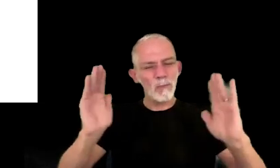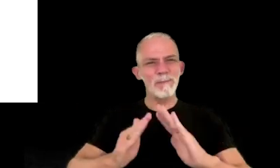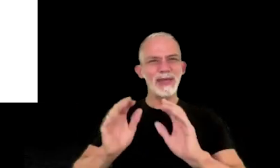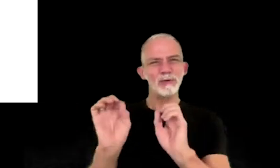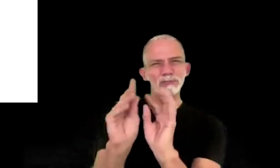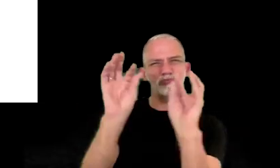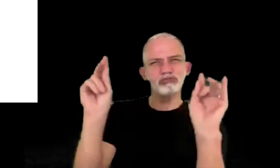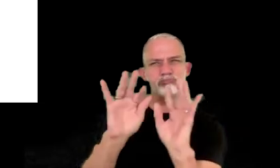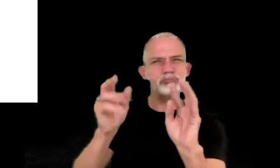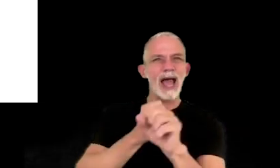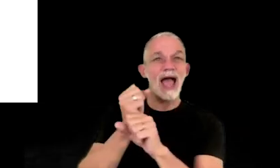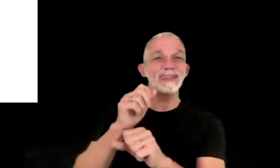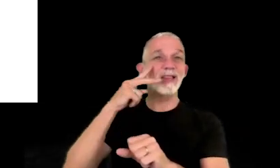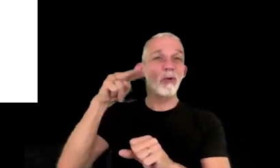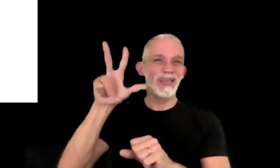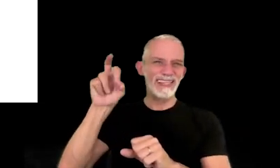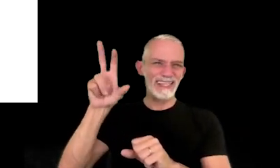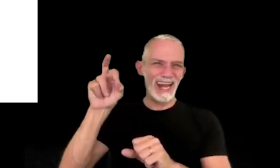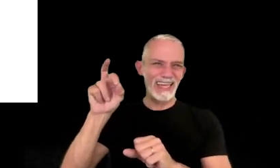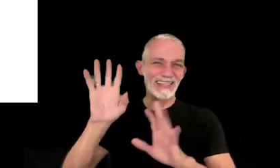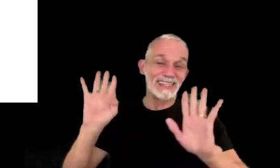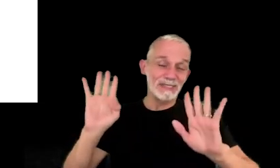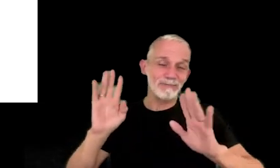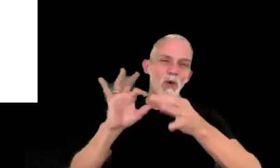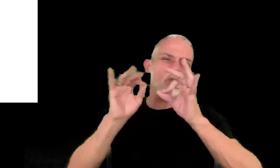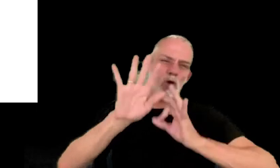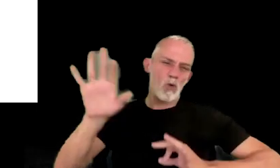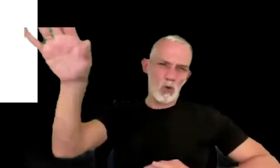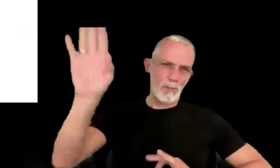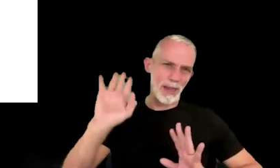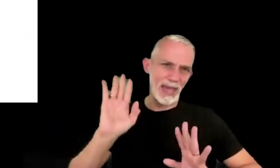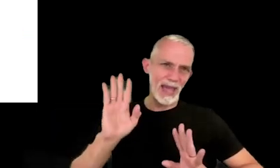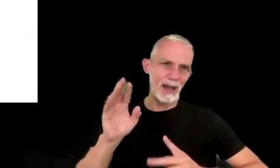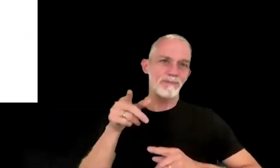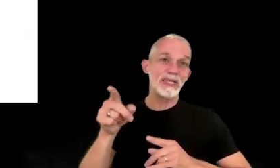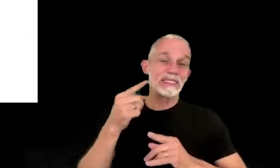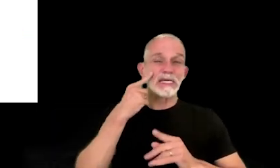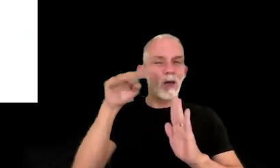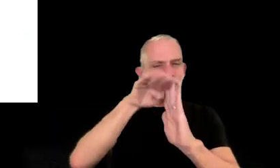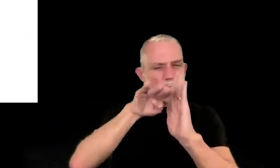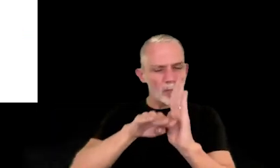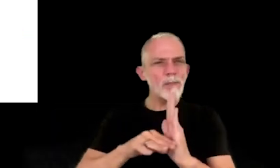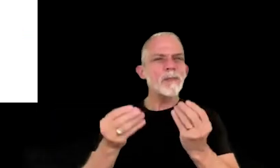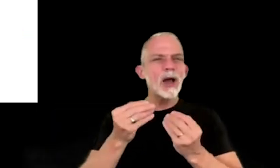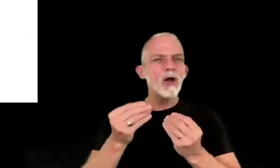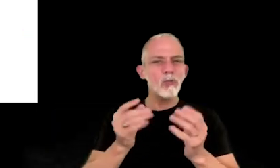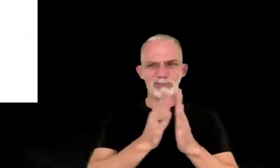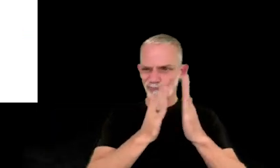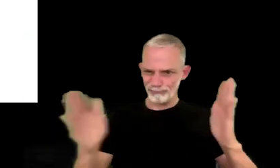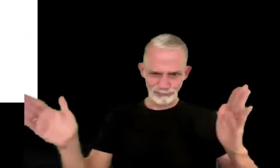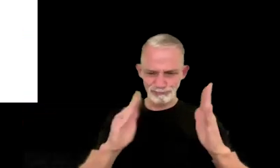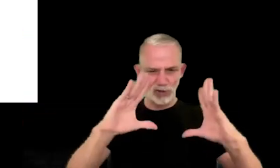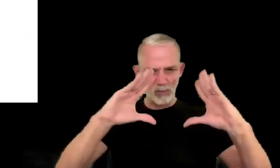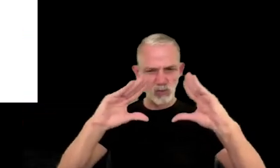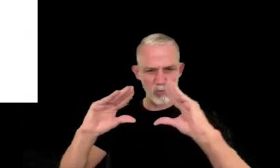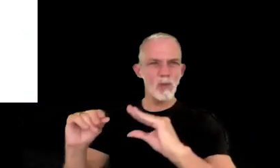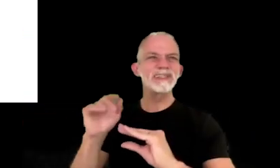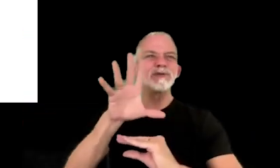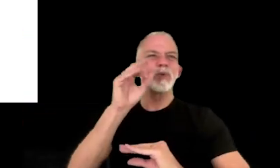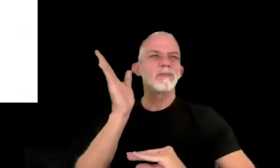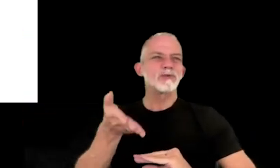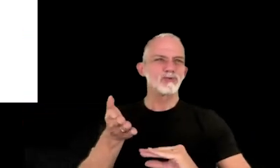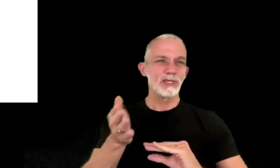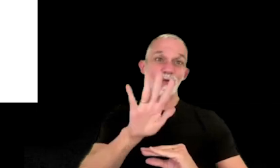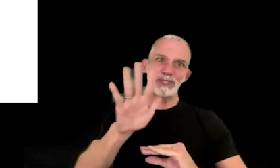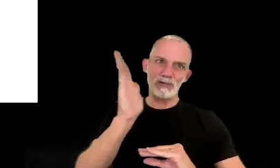invernadero al 2030. Eso lo está planteando la Unión Europea. O sea, ya va a estar dando pautas concretas la Unión Europea de estos temas.